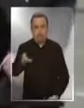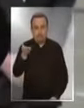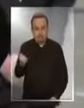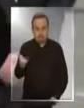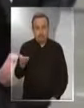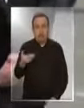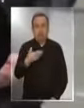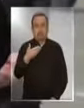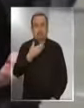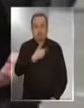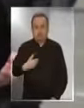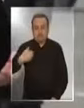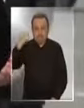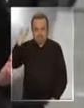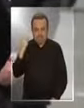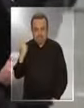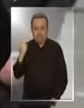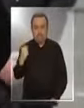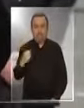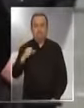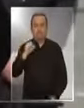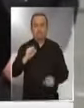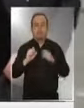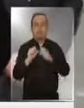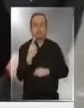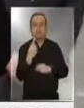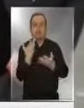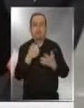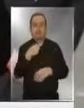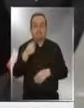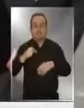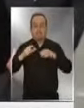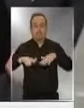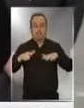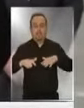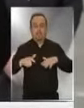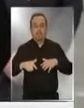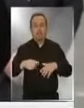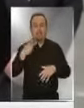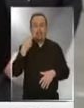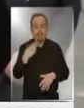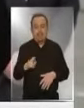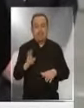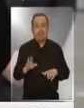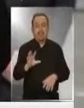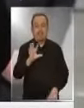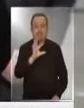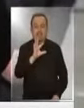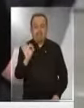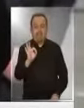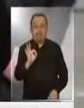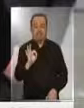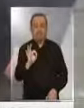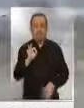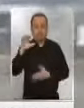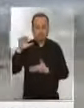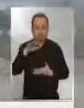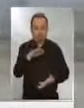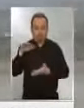usted, presidente, los primeros 117 de 500 ventiladores que van a empezar a llegar semana a